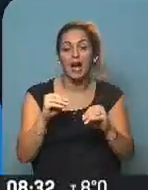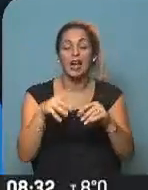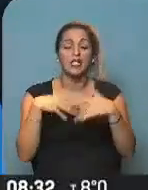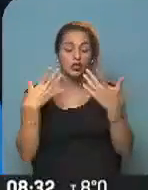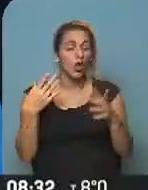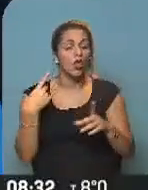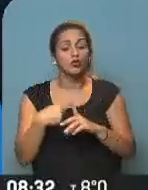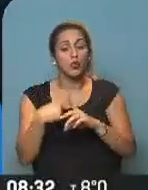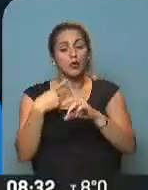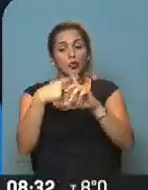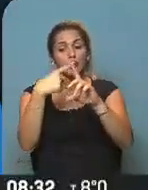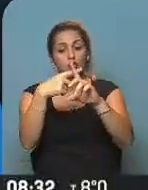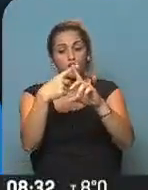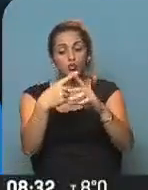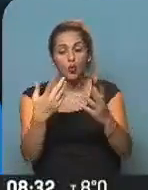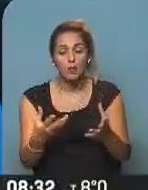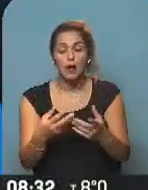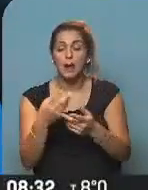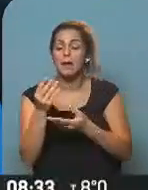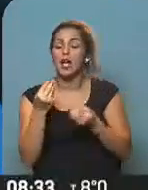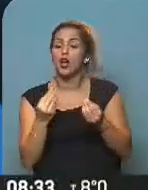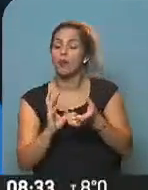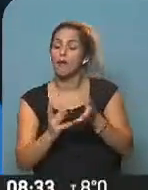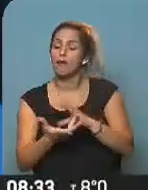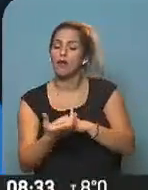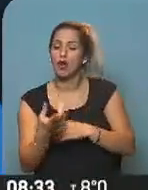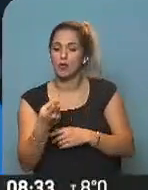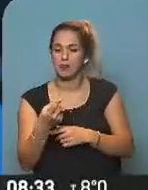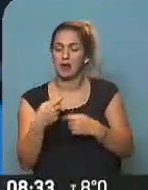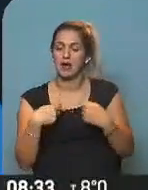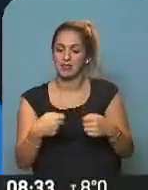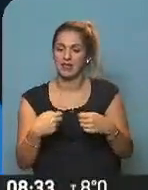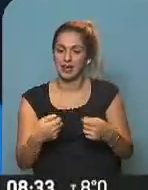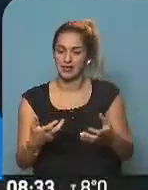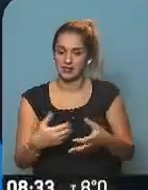a lo que es priorizar el uso de la energía a los fines productivos finalmente.